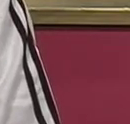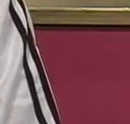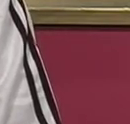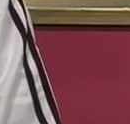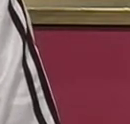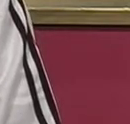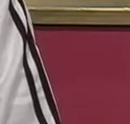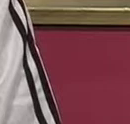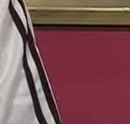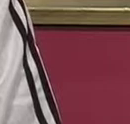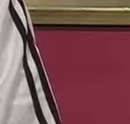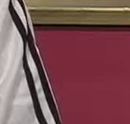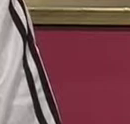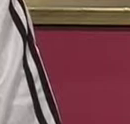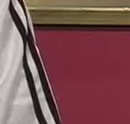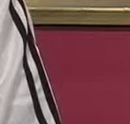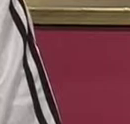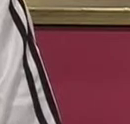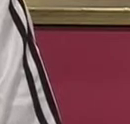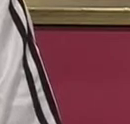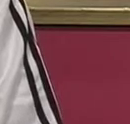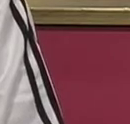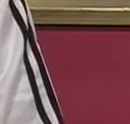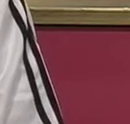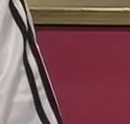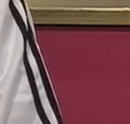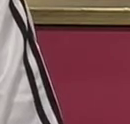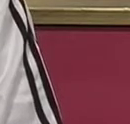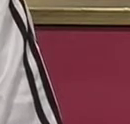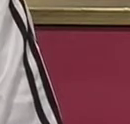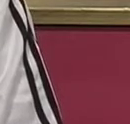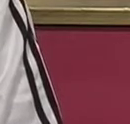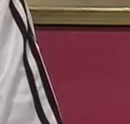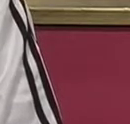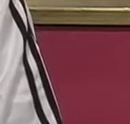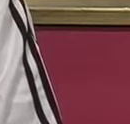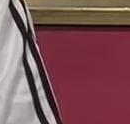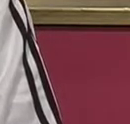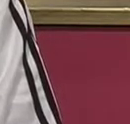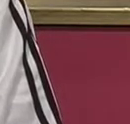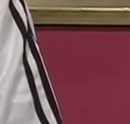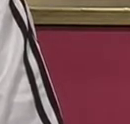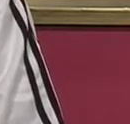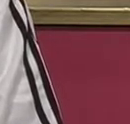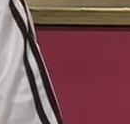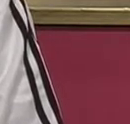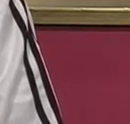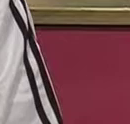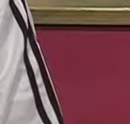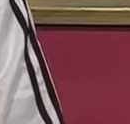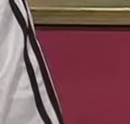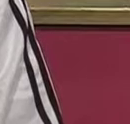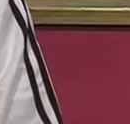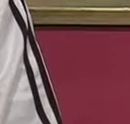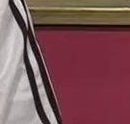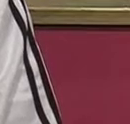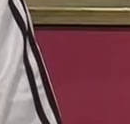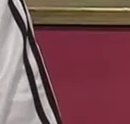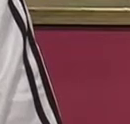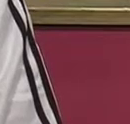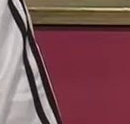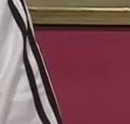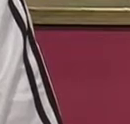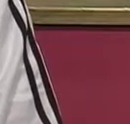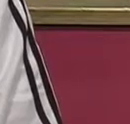salvo y aquí la recalca donde dice verso 21 dice y todo aquel que invocar el nombre del señor será salvo Pero por qué vemos